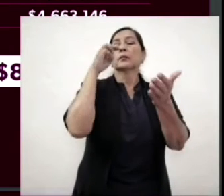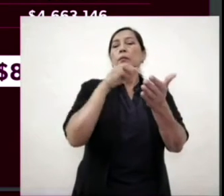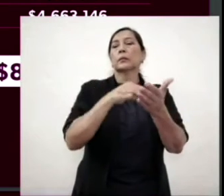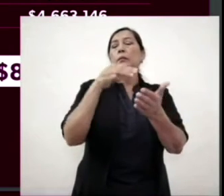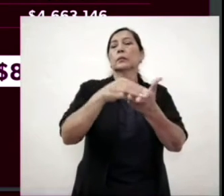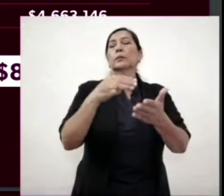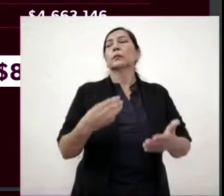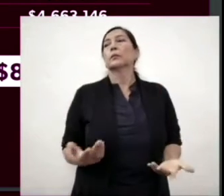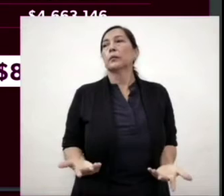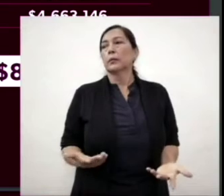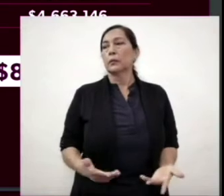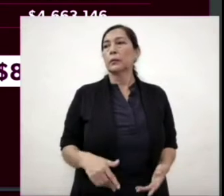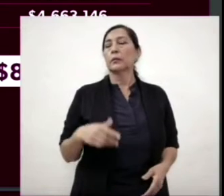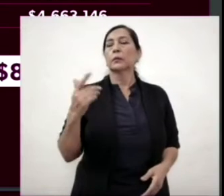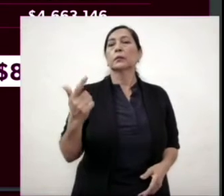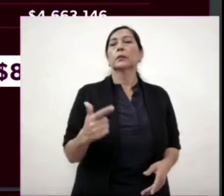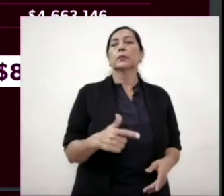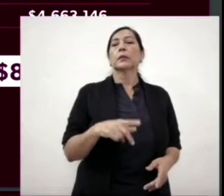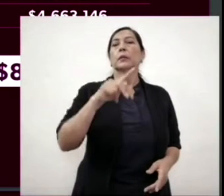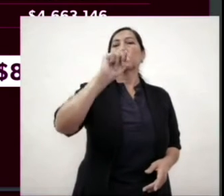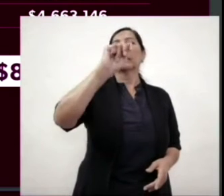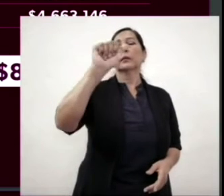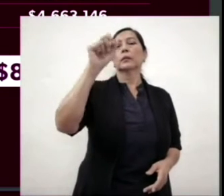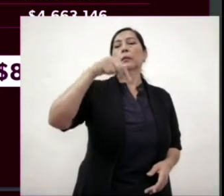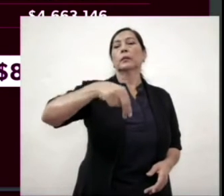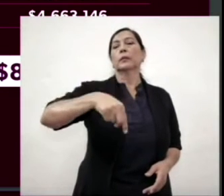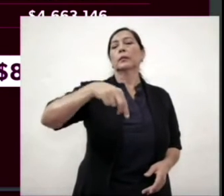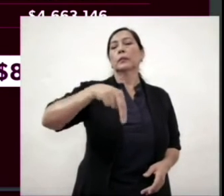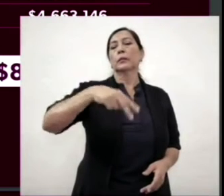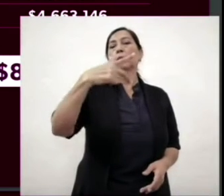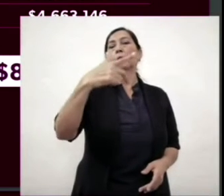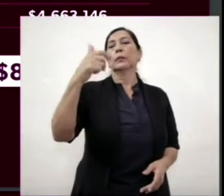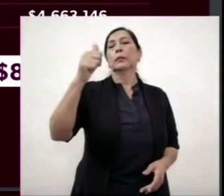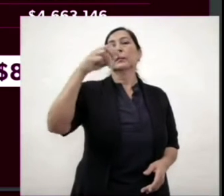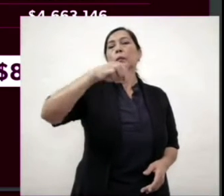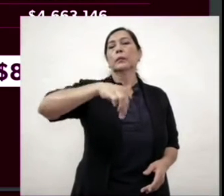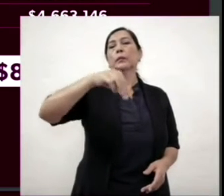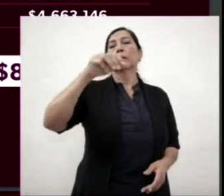8,794,512, Tangamandapio, con una aportación total Fortapaz de